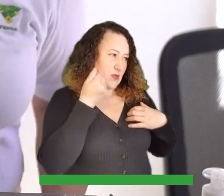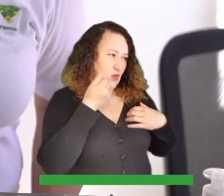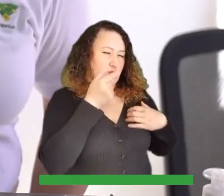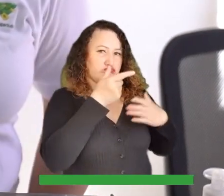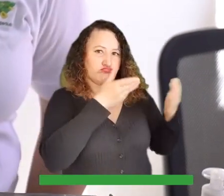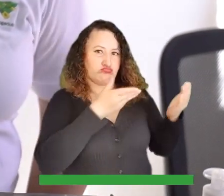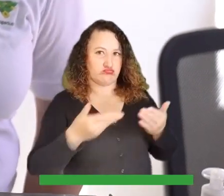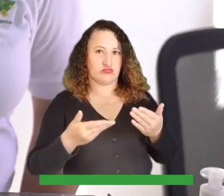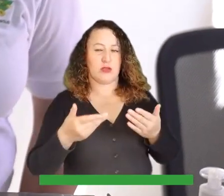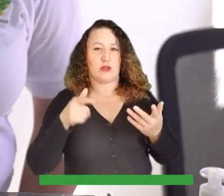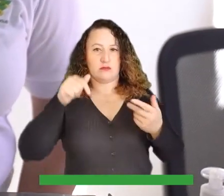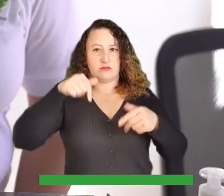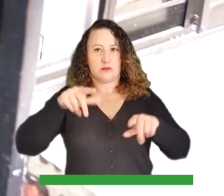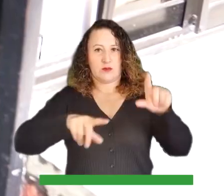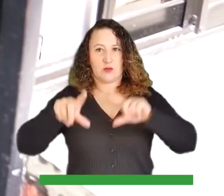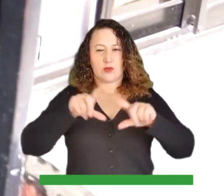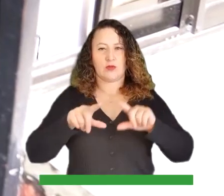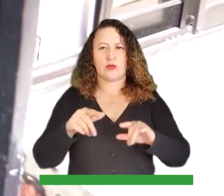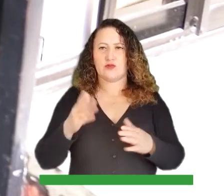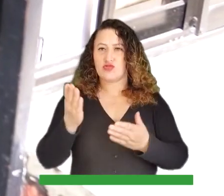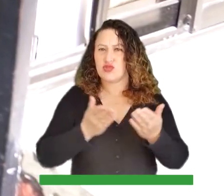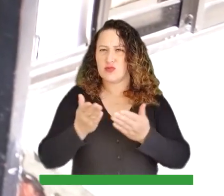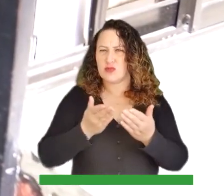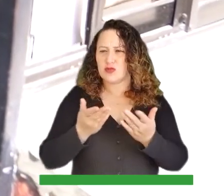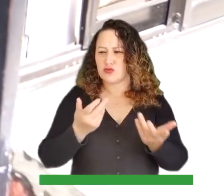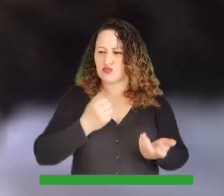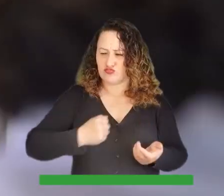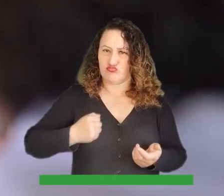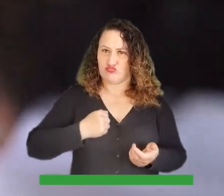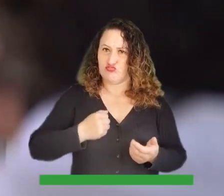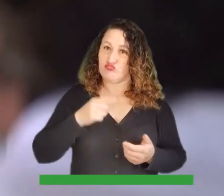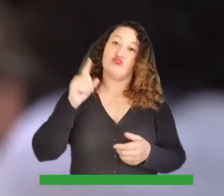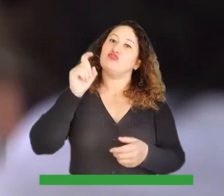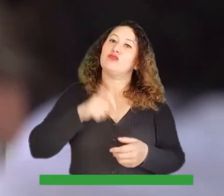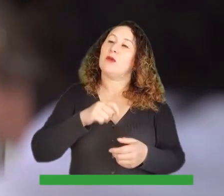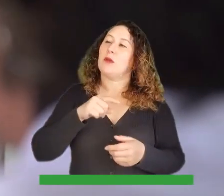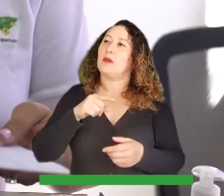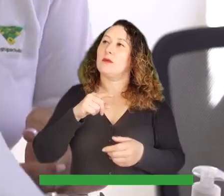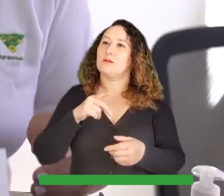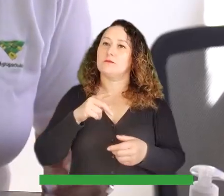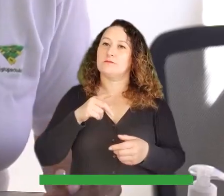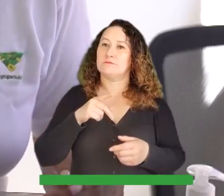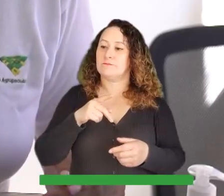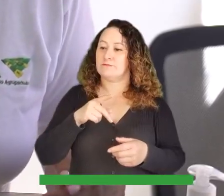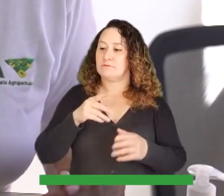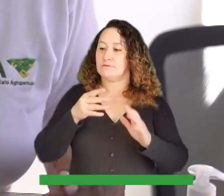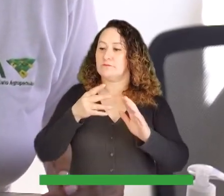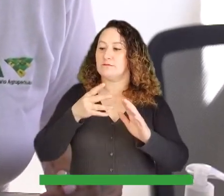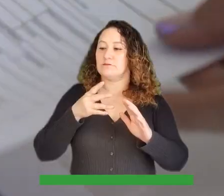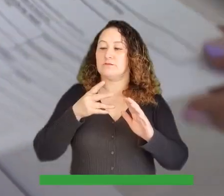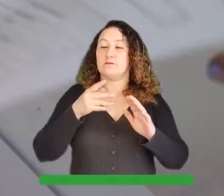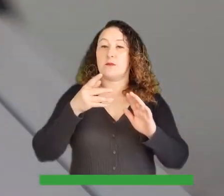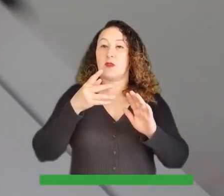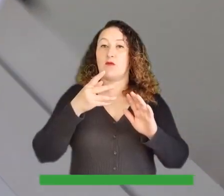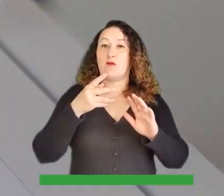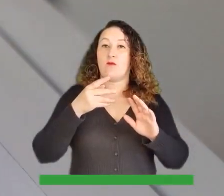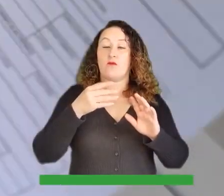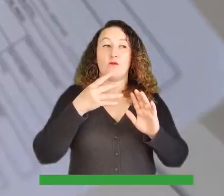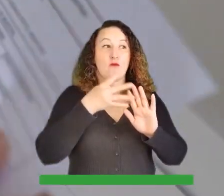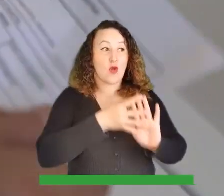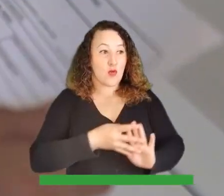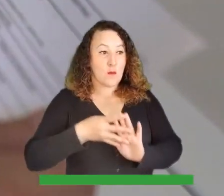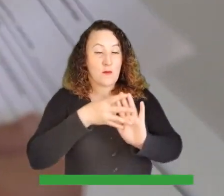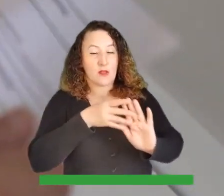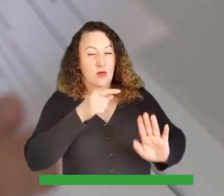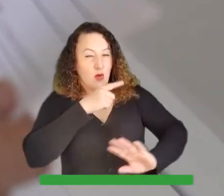nos traigan las muestras al laboratorio. Para ese servicio, por favor, sí, usted nos debe diligenciar este formato donde está toda la